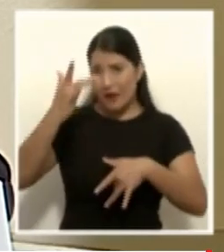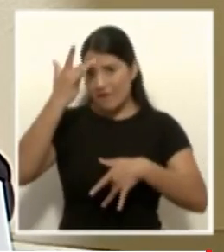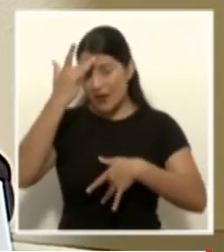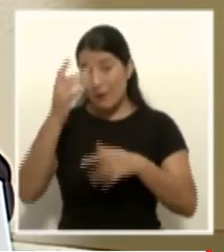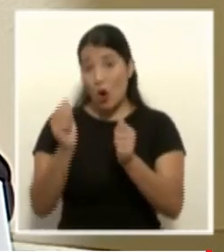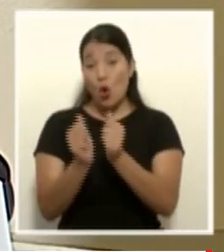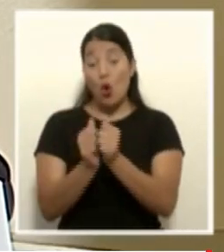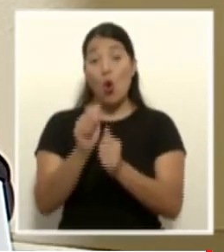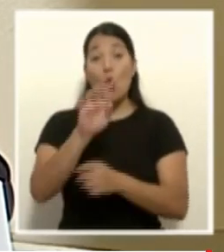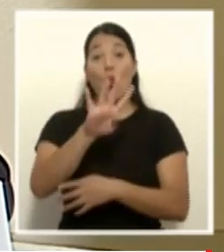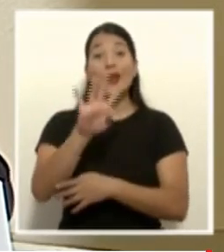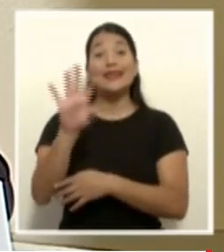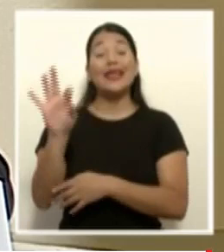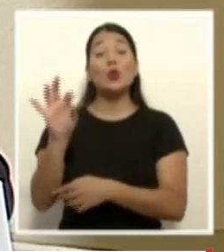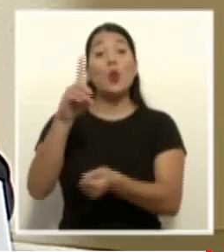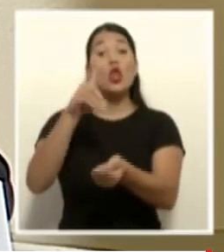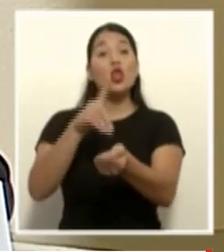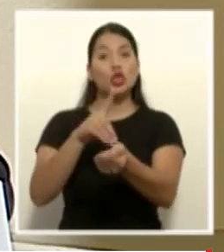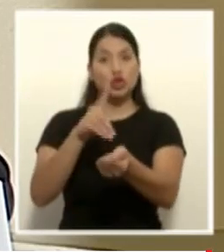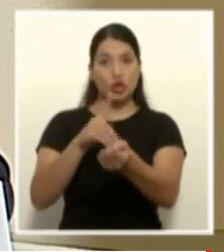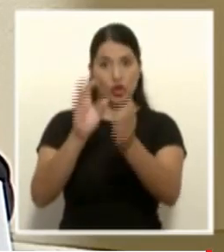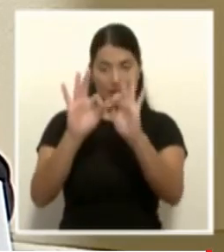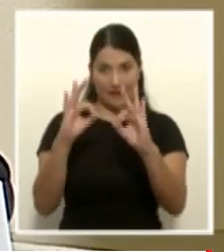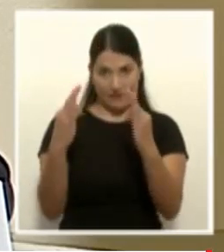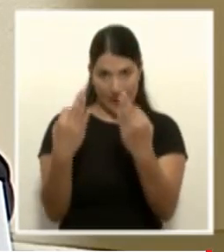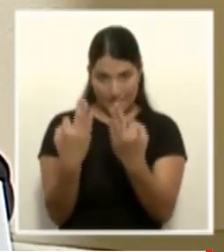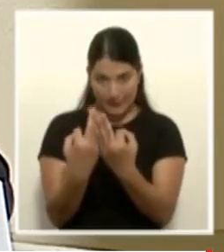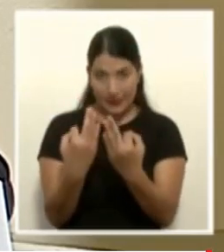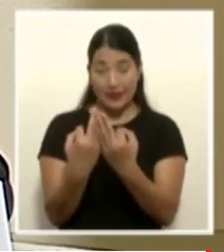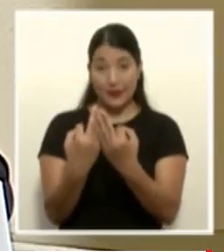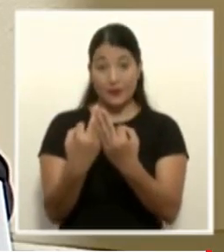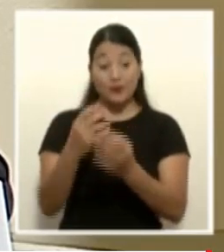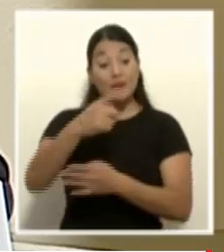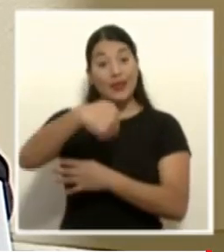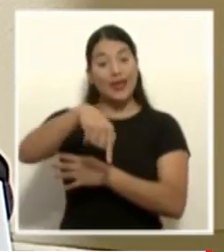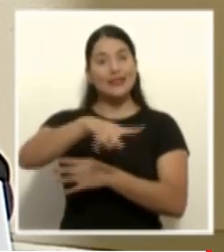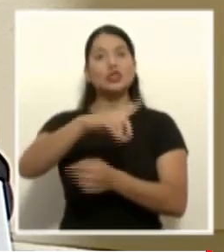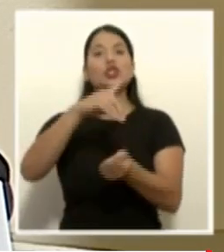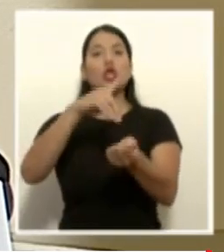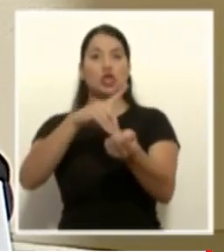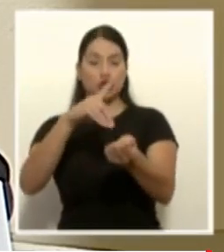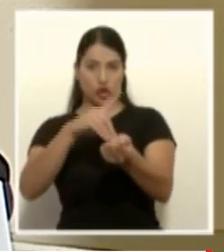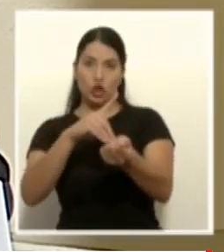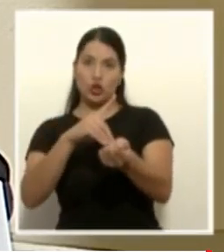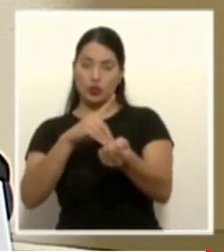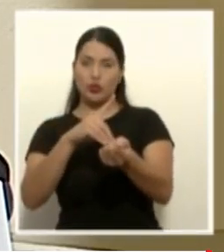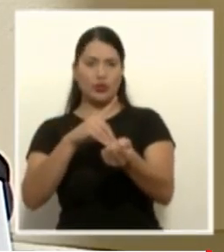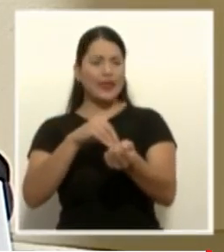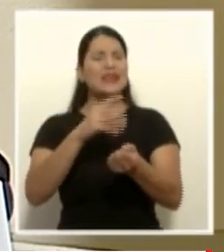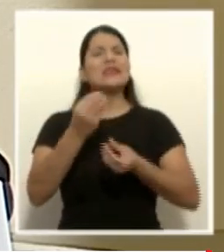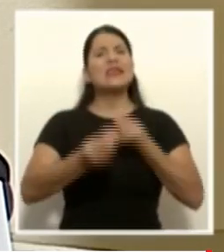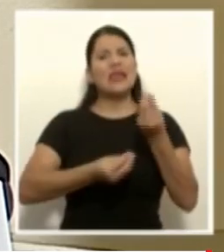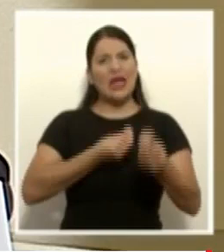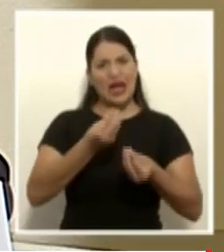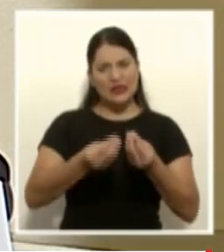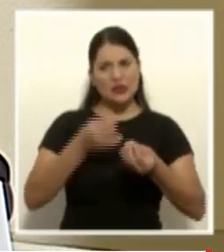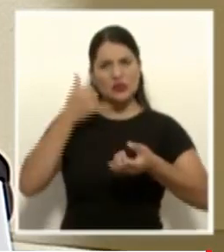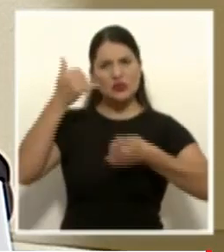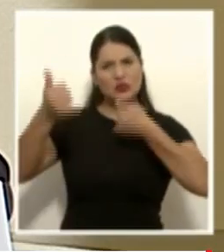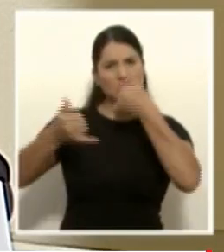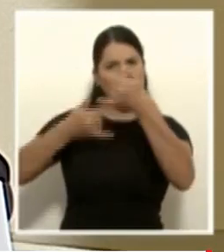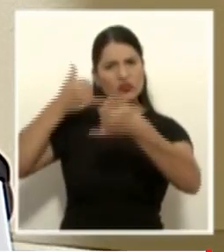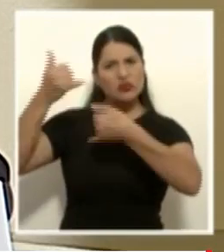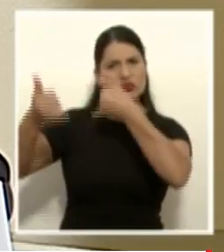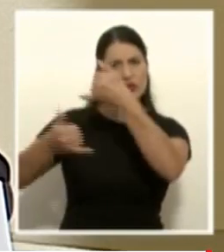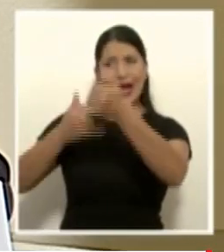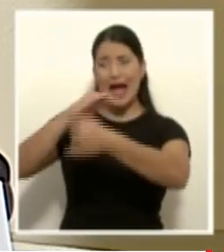que los coordina el CENDEIS. Estos son médicos residentes que están llamando continuamente a todos los